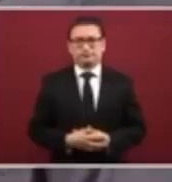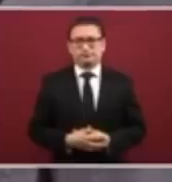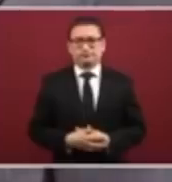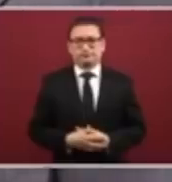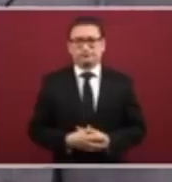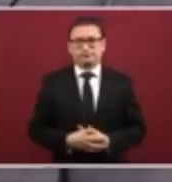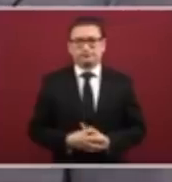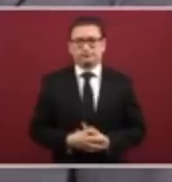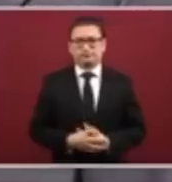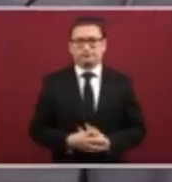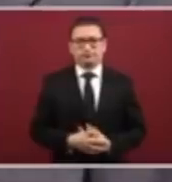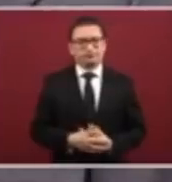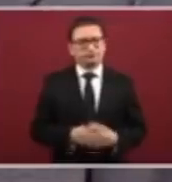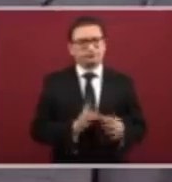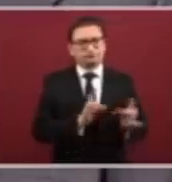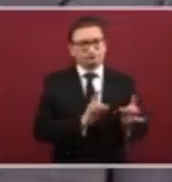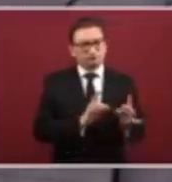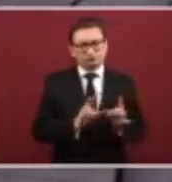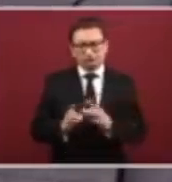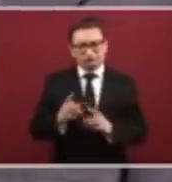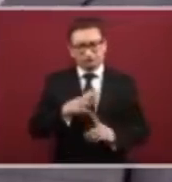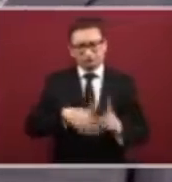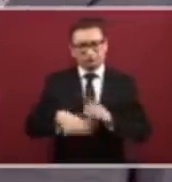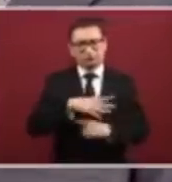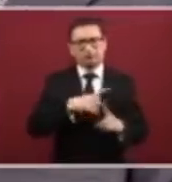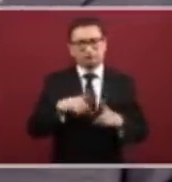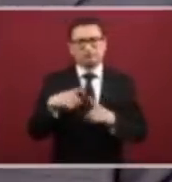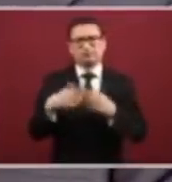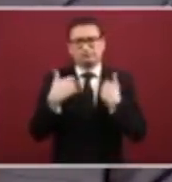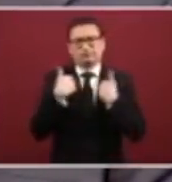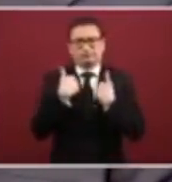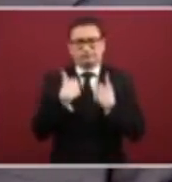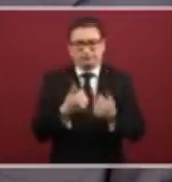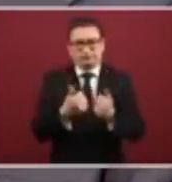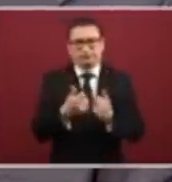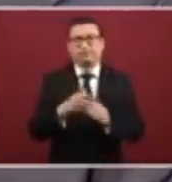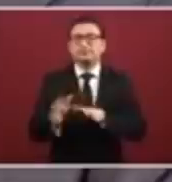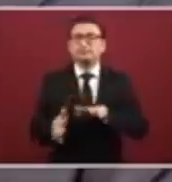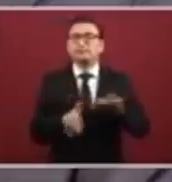muchas cosas. Lo otro que